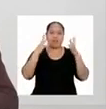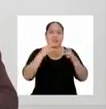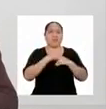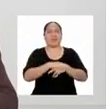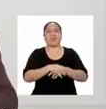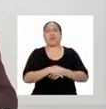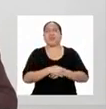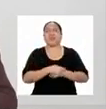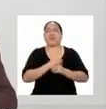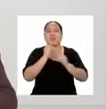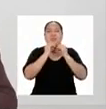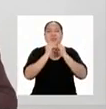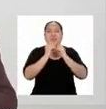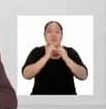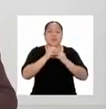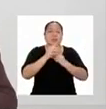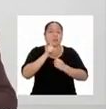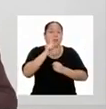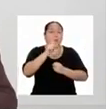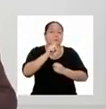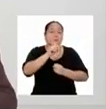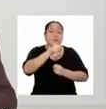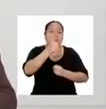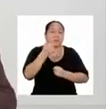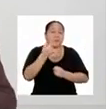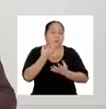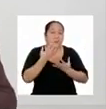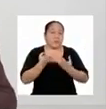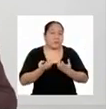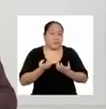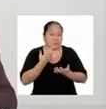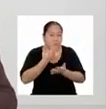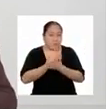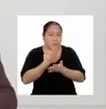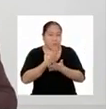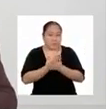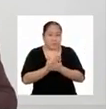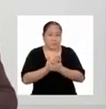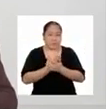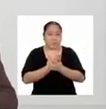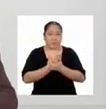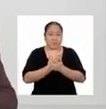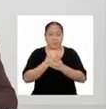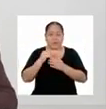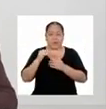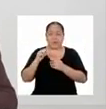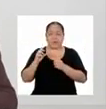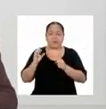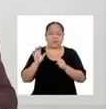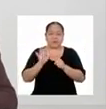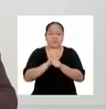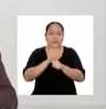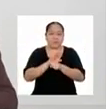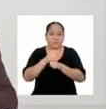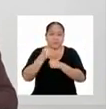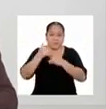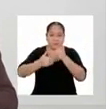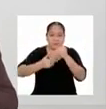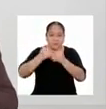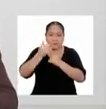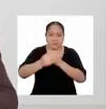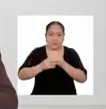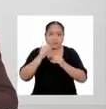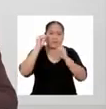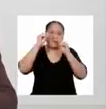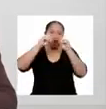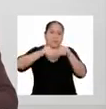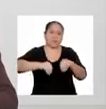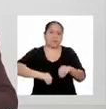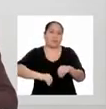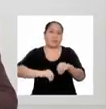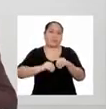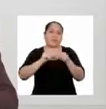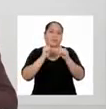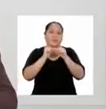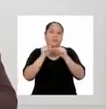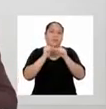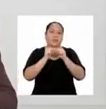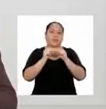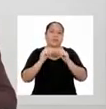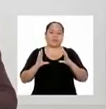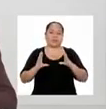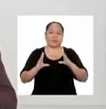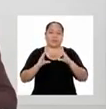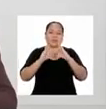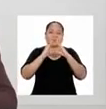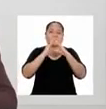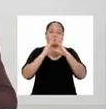Ahora, algo que me gustaría que intentemos es generalizar nuestro procedimiento. poniéndolo en términos de los elementos de nuestra